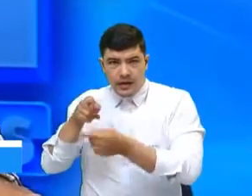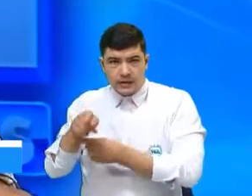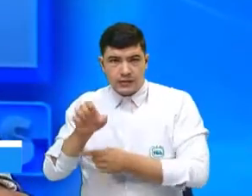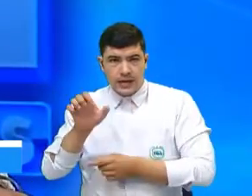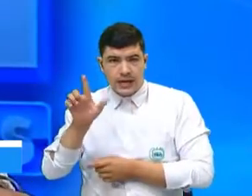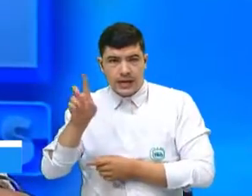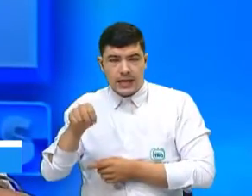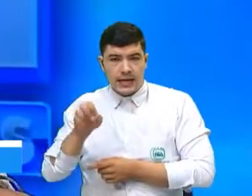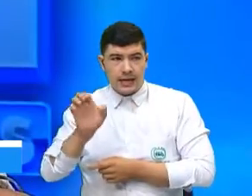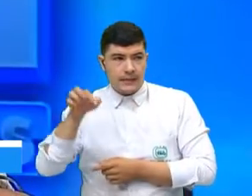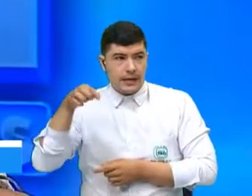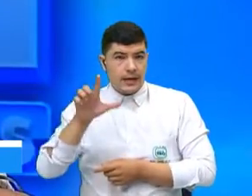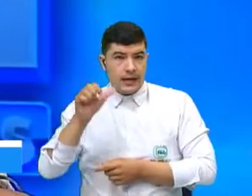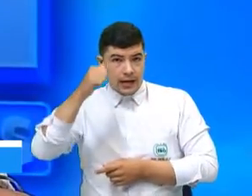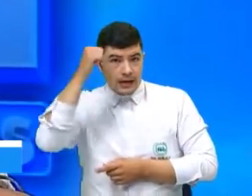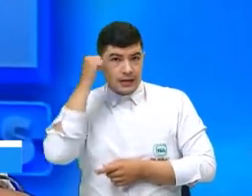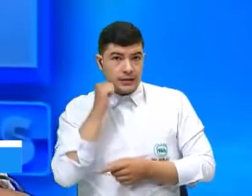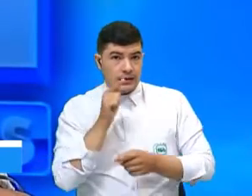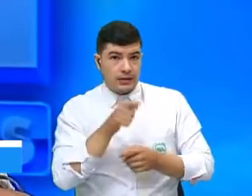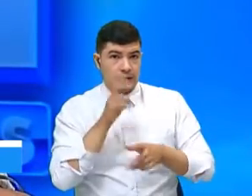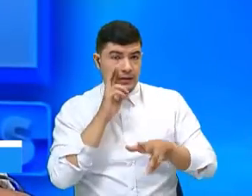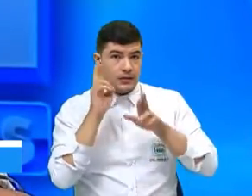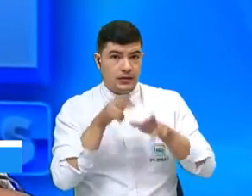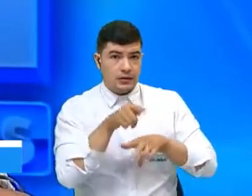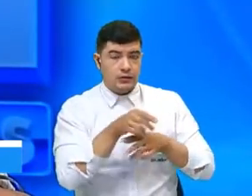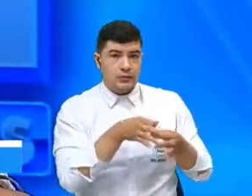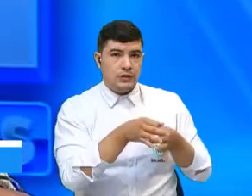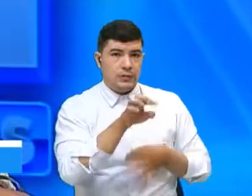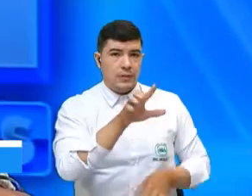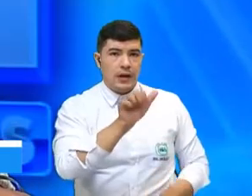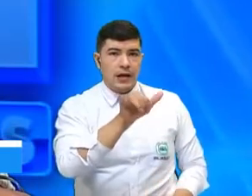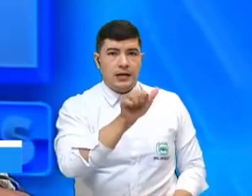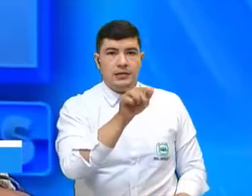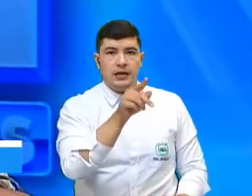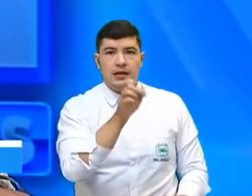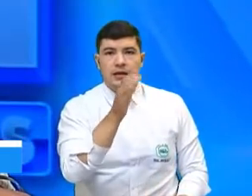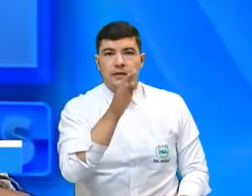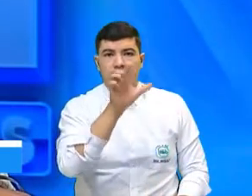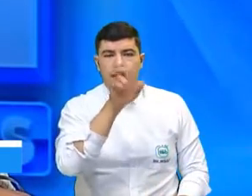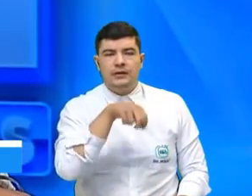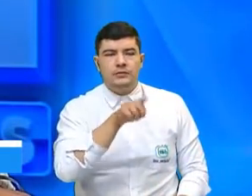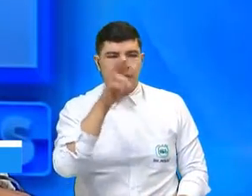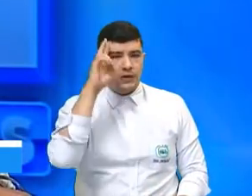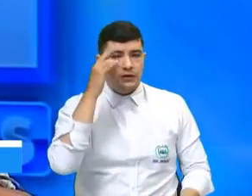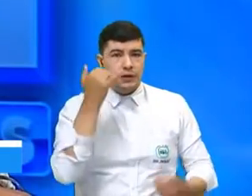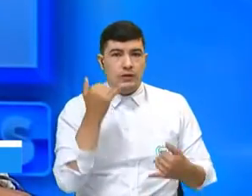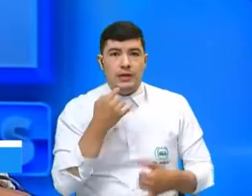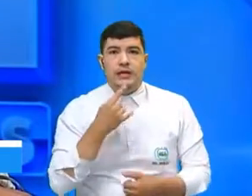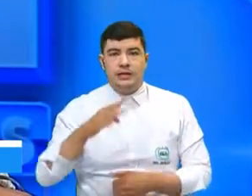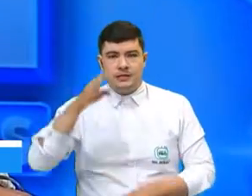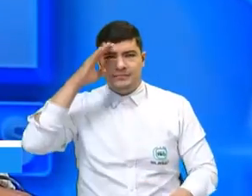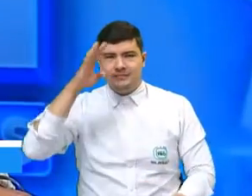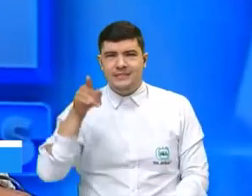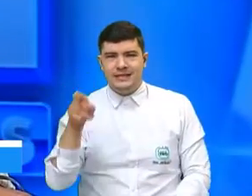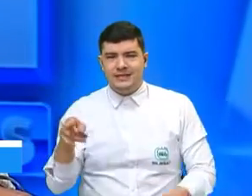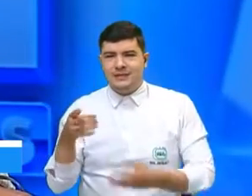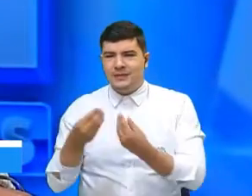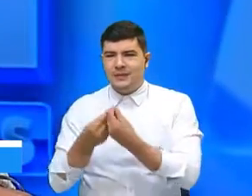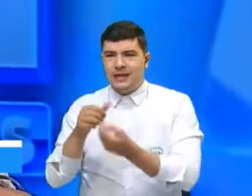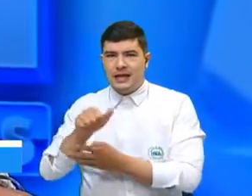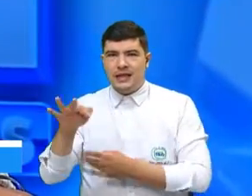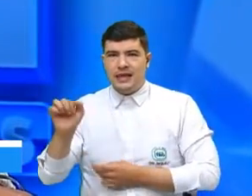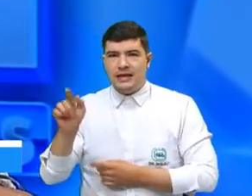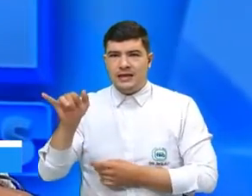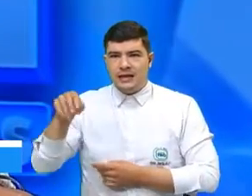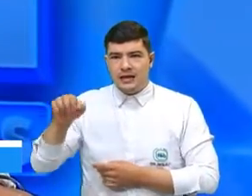el EPL, el día de ayer sesionó en la playa de Belén la Comisión de Paz del Congreso. Por ello, saludamos a esta hora a nuestra corresponsal